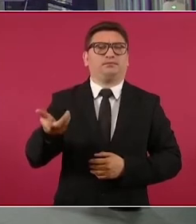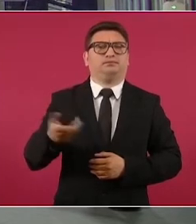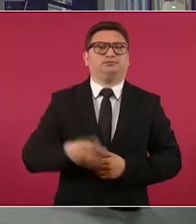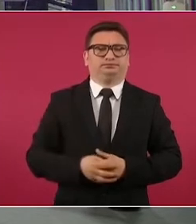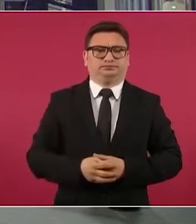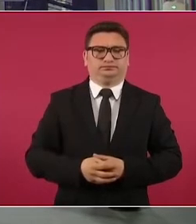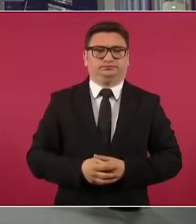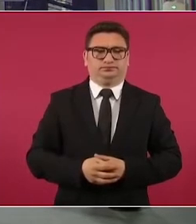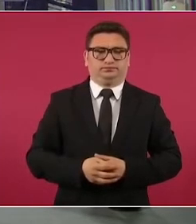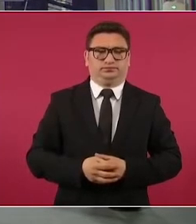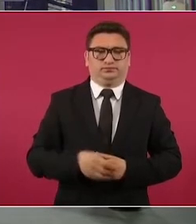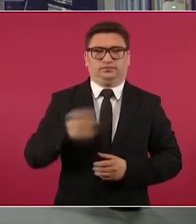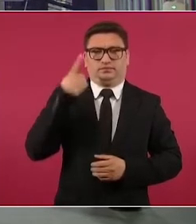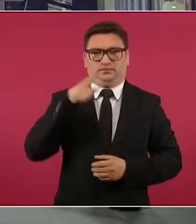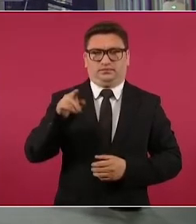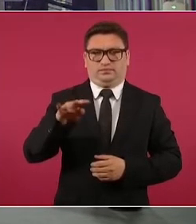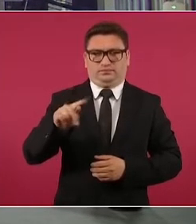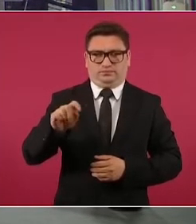el BID,